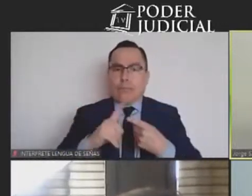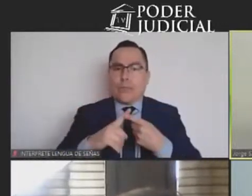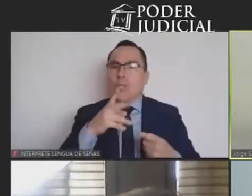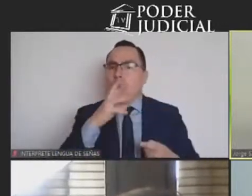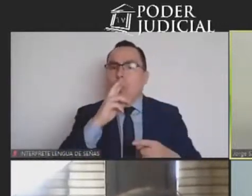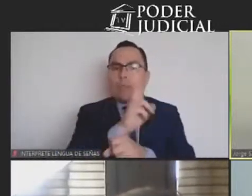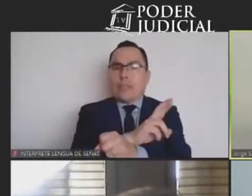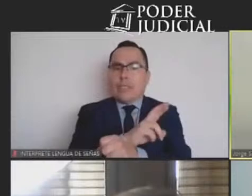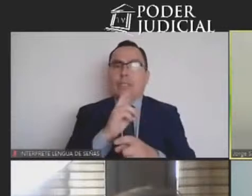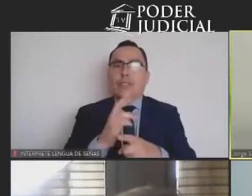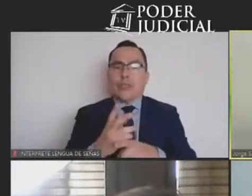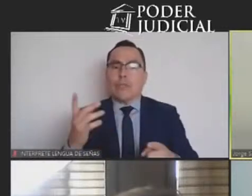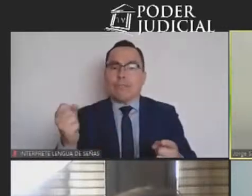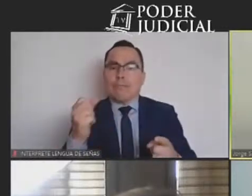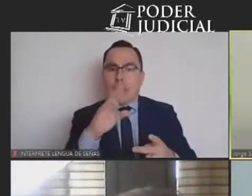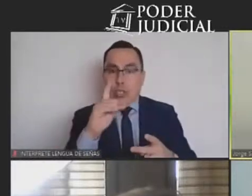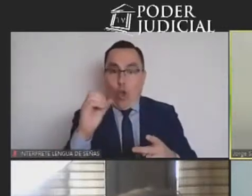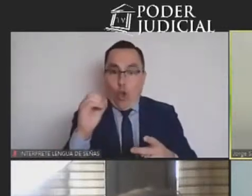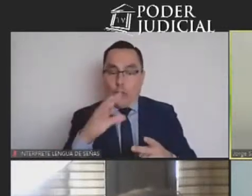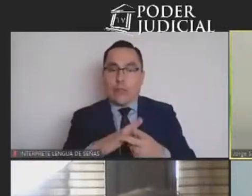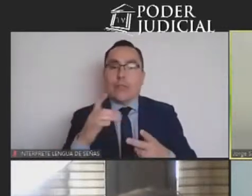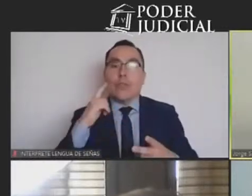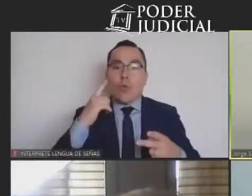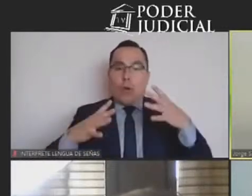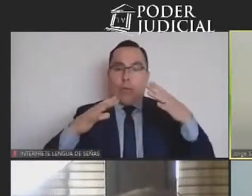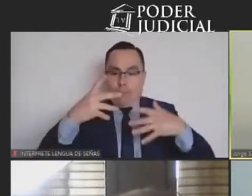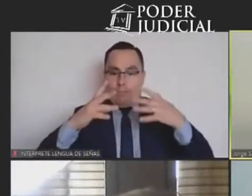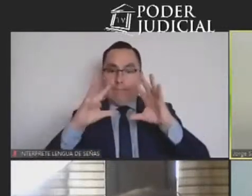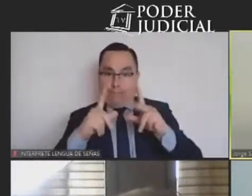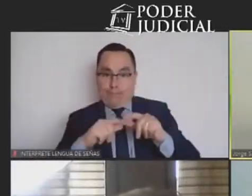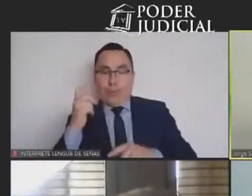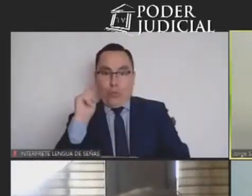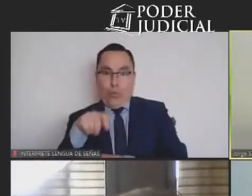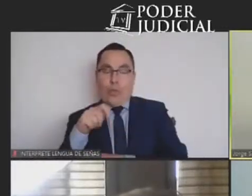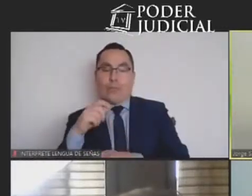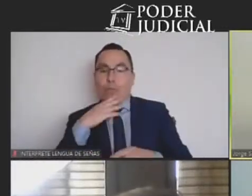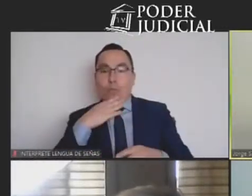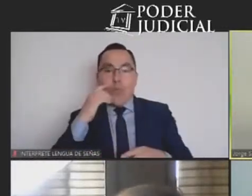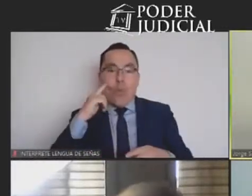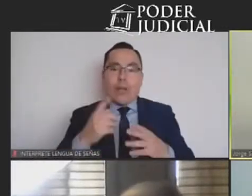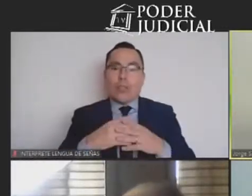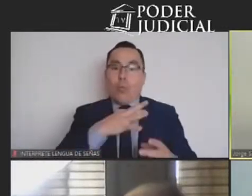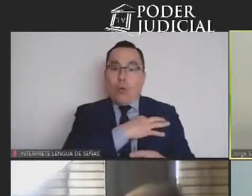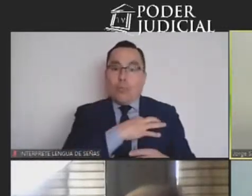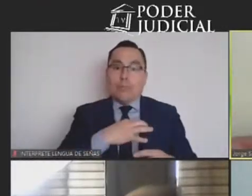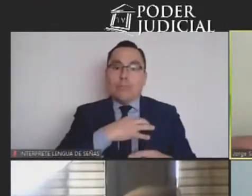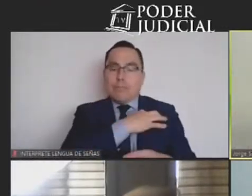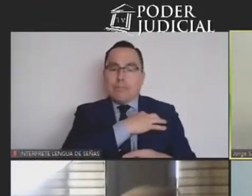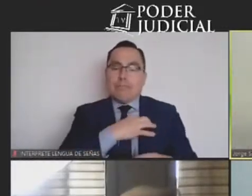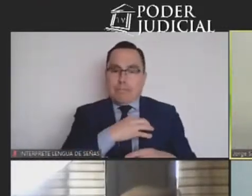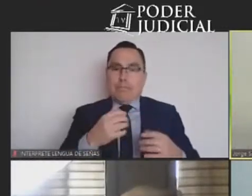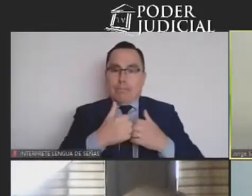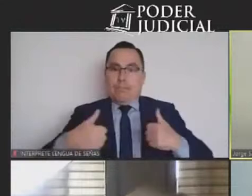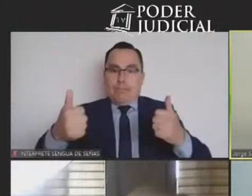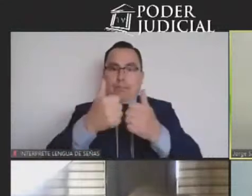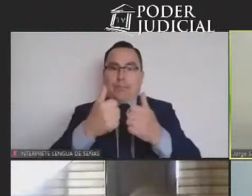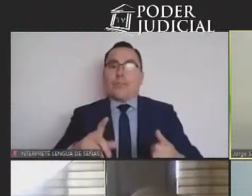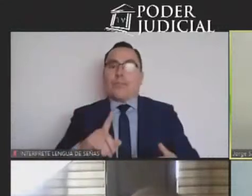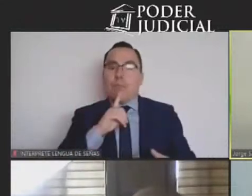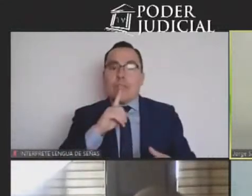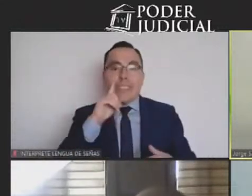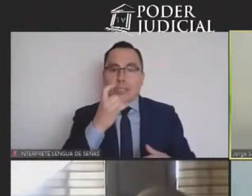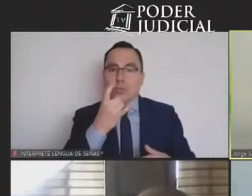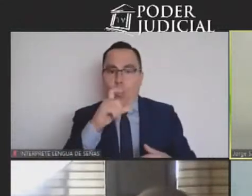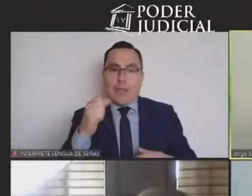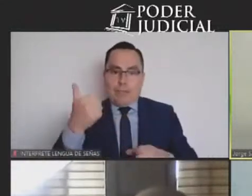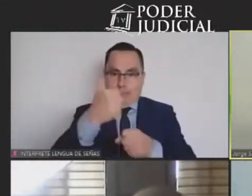hoc, suplente interino de la Corte de Apelaciones de Santiago. Se desempeñó también como ministro en dicha corte, ministro titular.